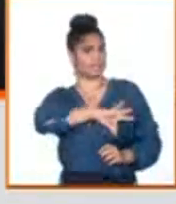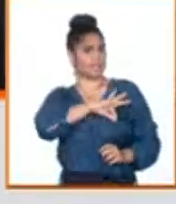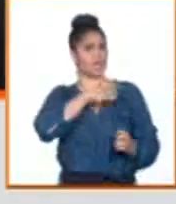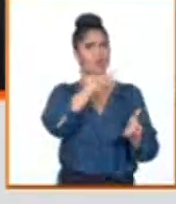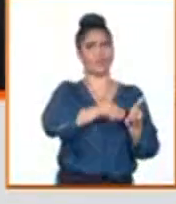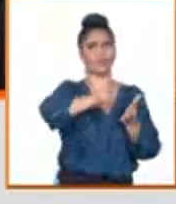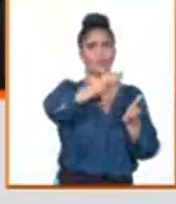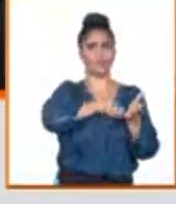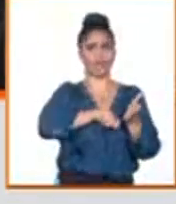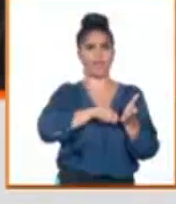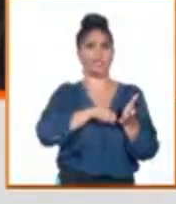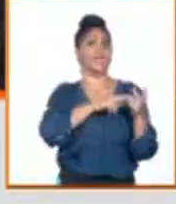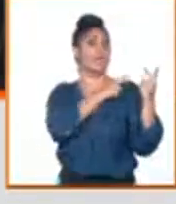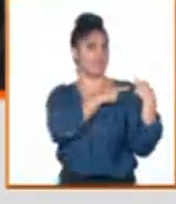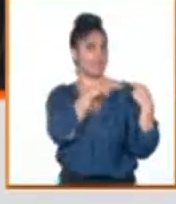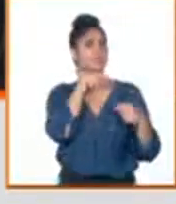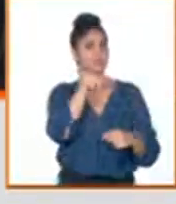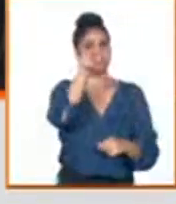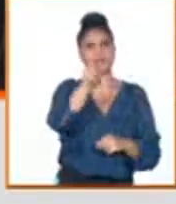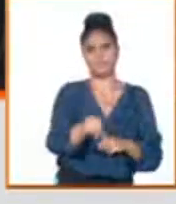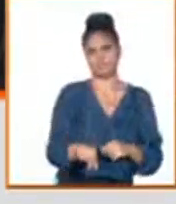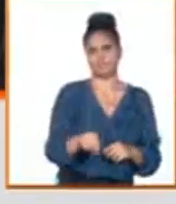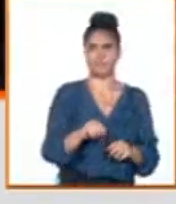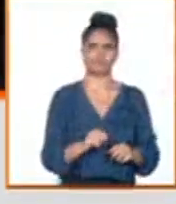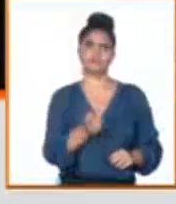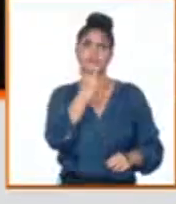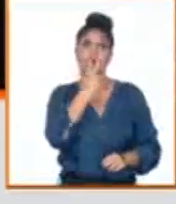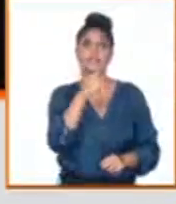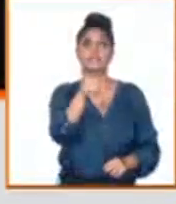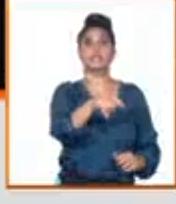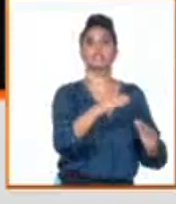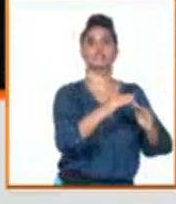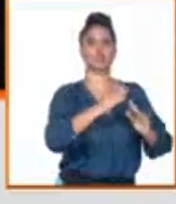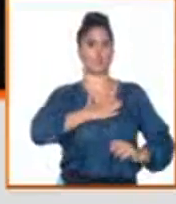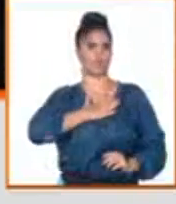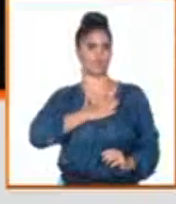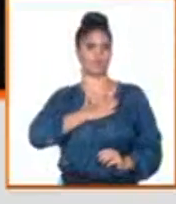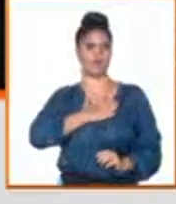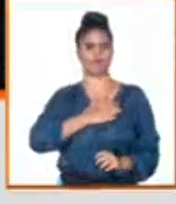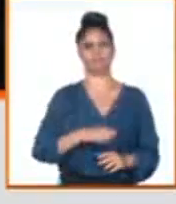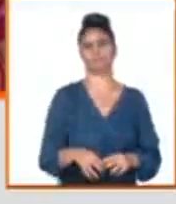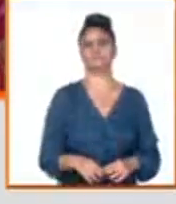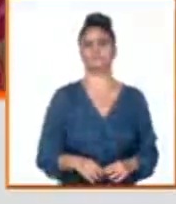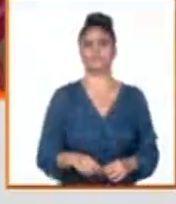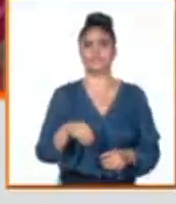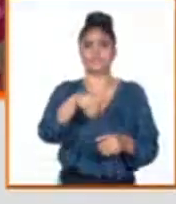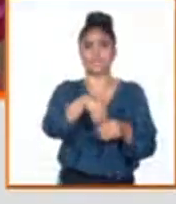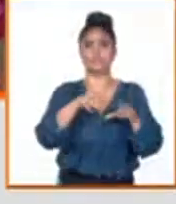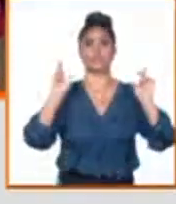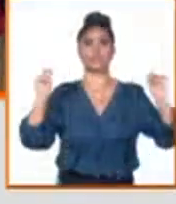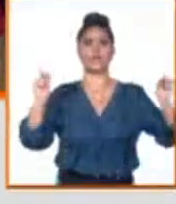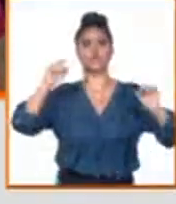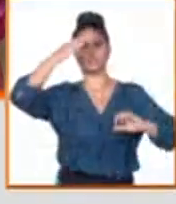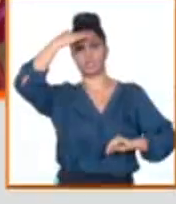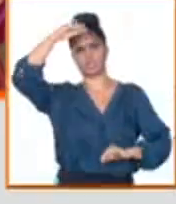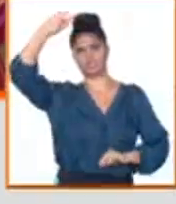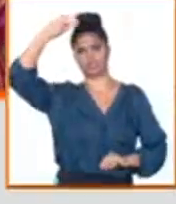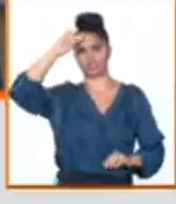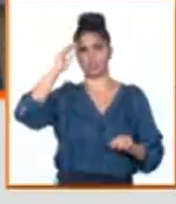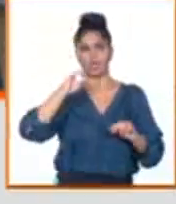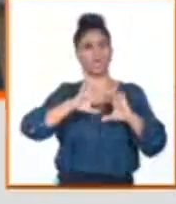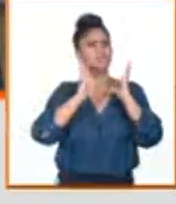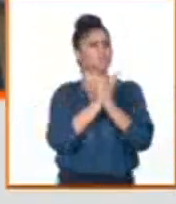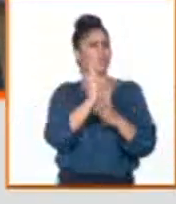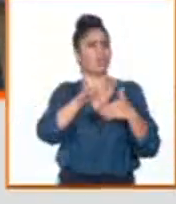protagonismo esencial. Ese es el elemento más democrático que tenemos en el sistema político cubano, que está en el centro de todos los